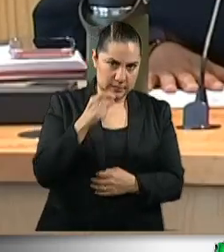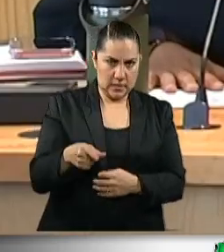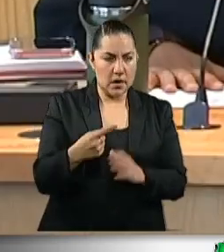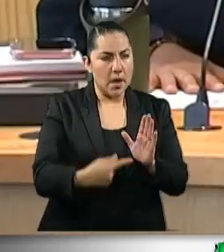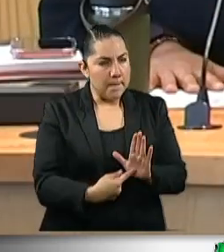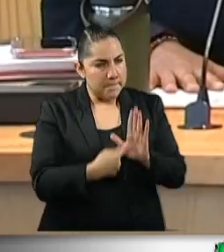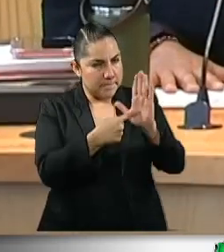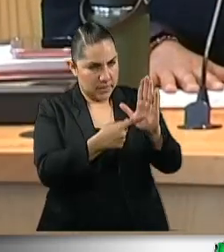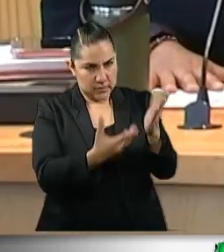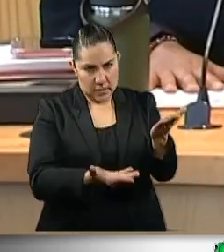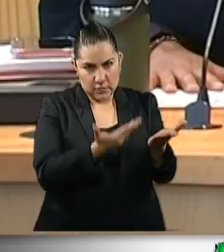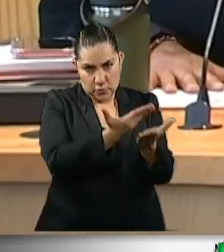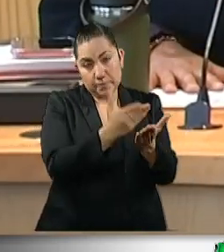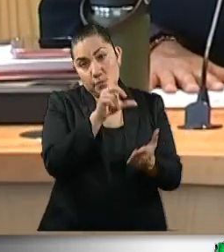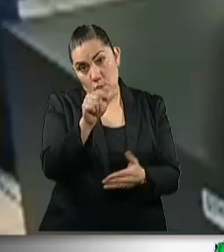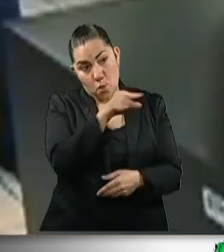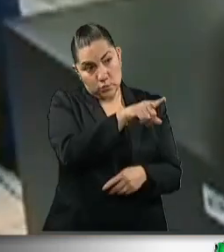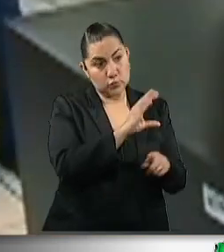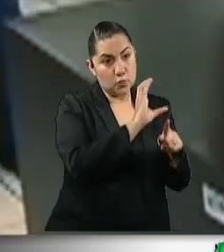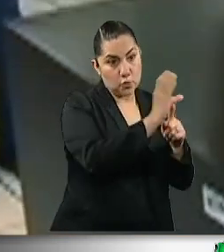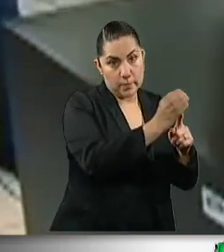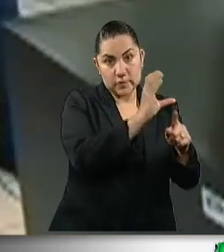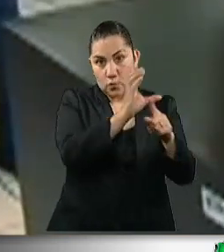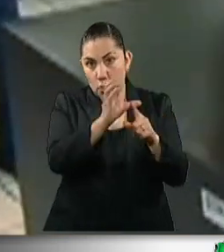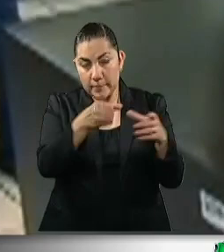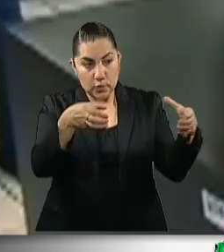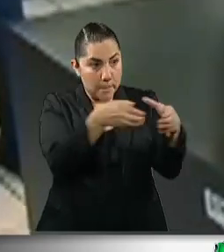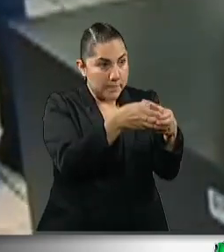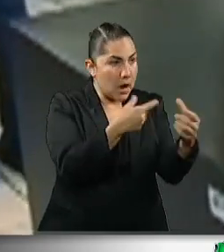que pueda ser dictaminado y discutido en comisiones de la Cámara Alta